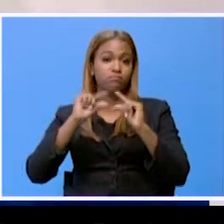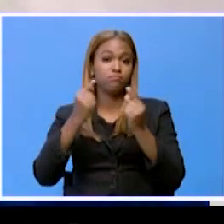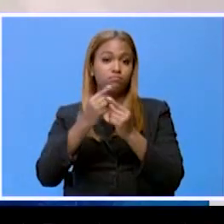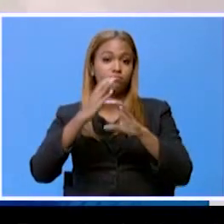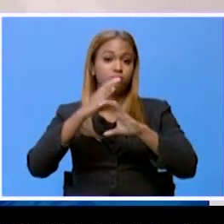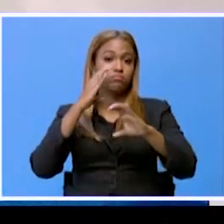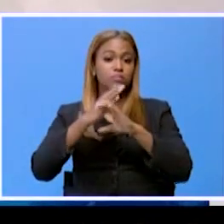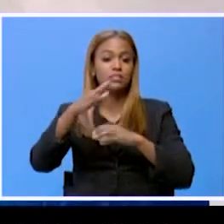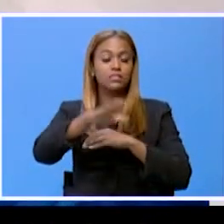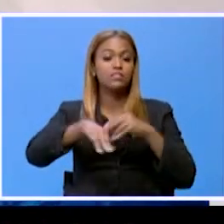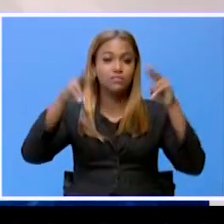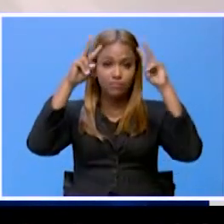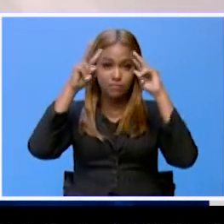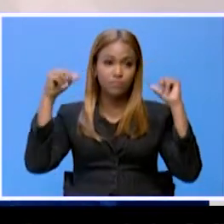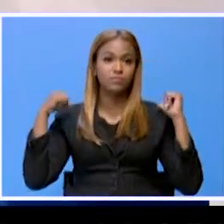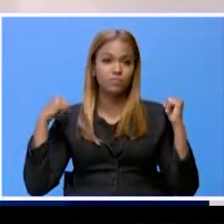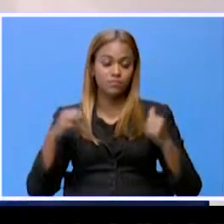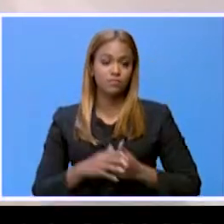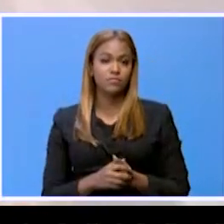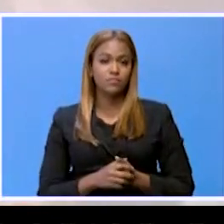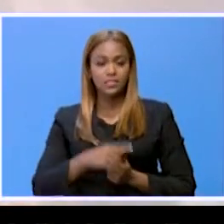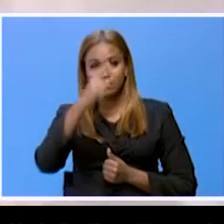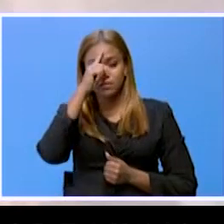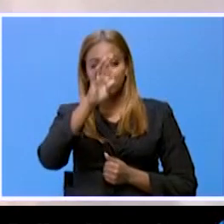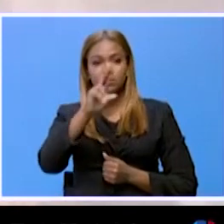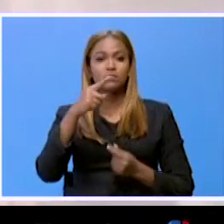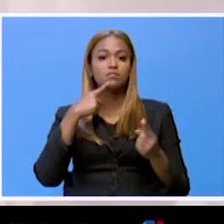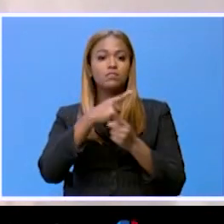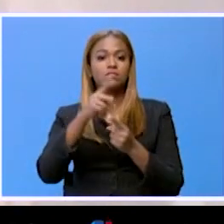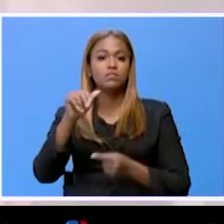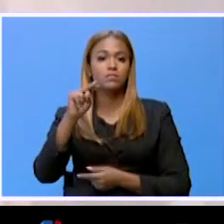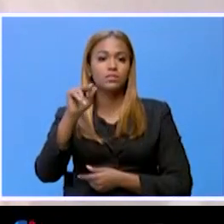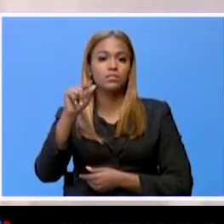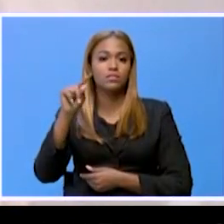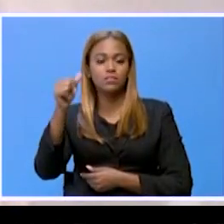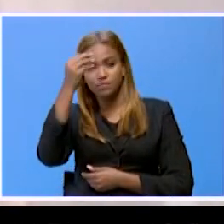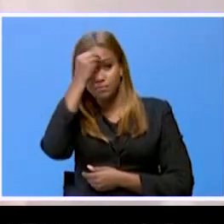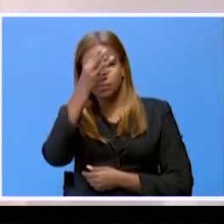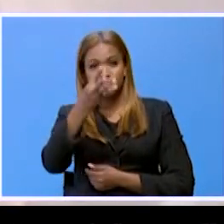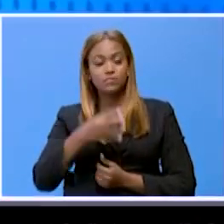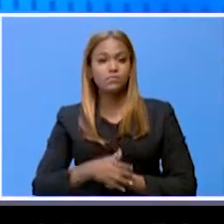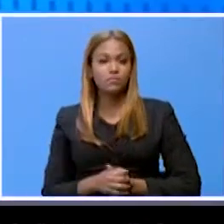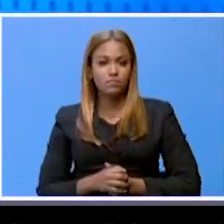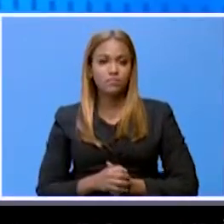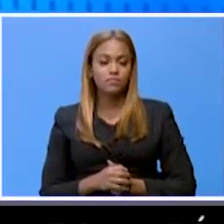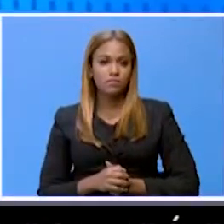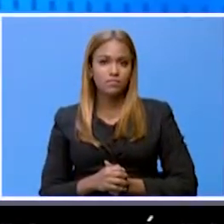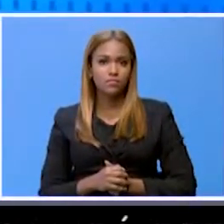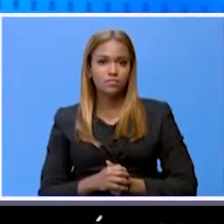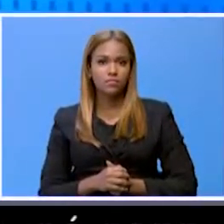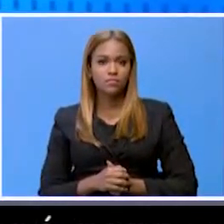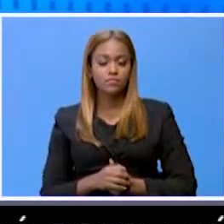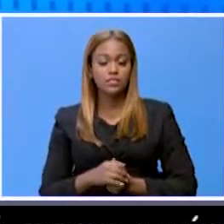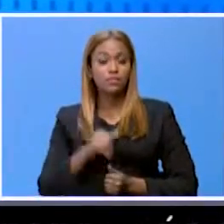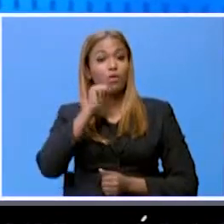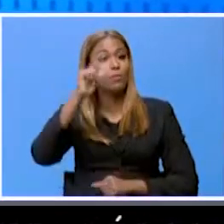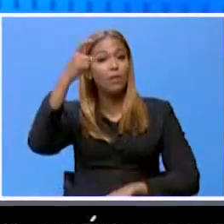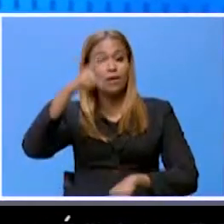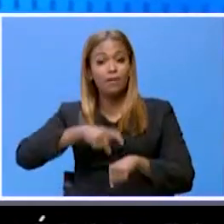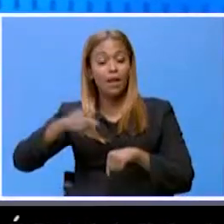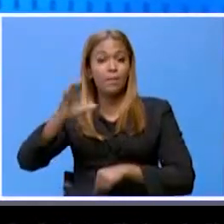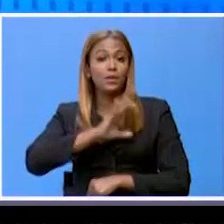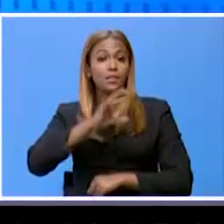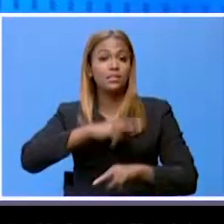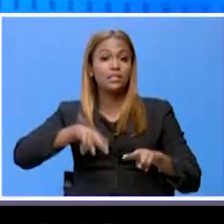el municipio de Villa Altagracia. Para 4RD Noticias, Ramón Santana Álvarez. Bueno, no es la primera vez que la